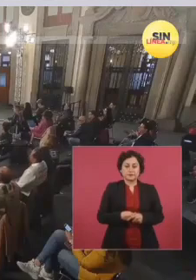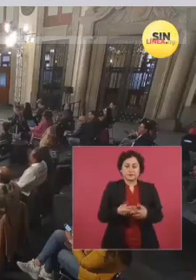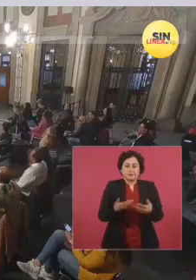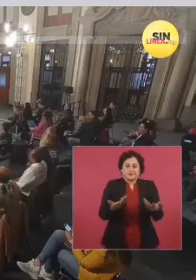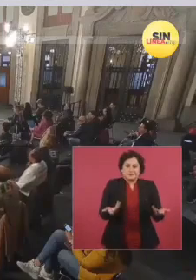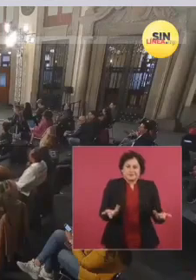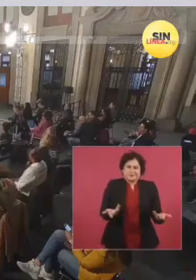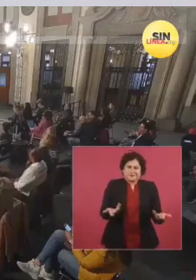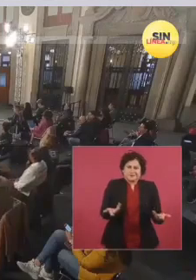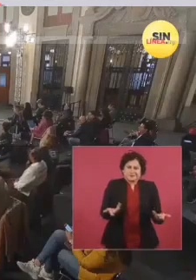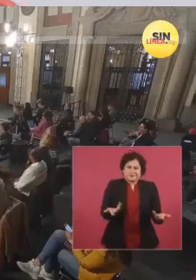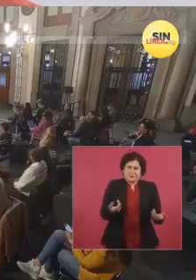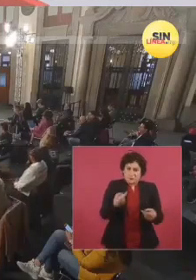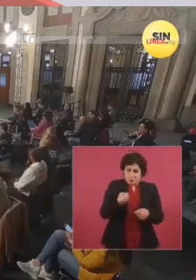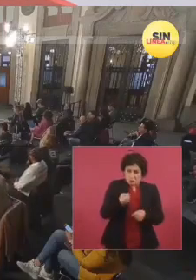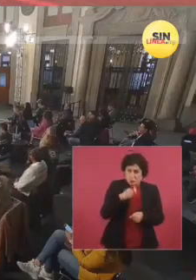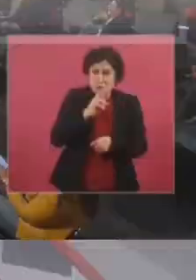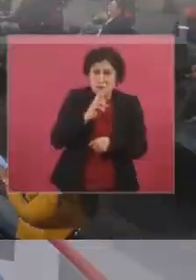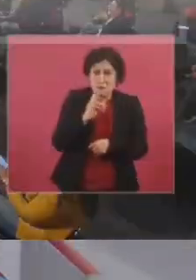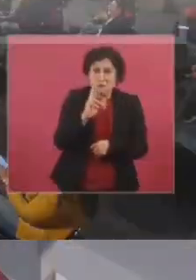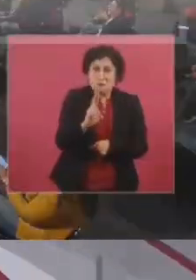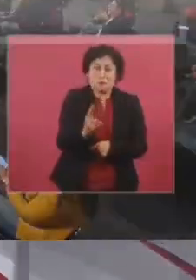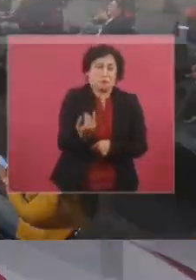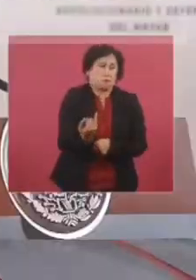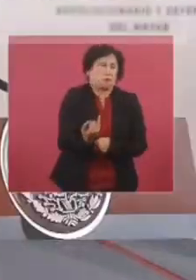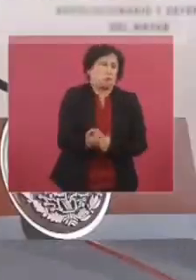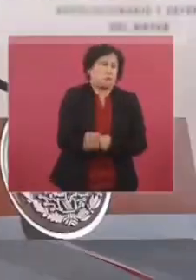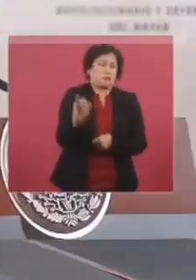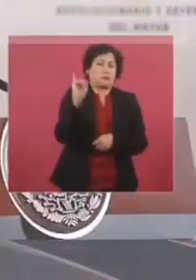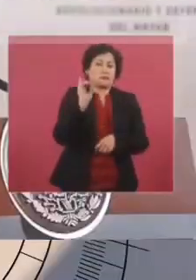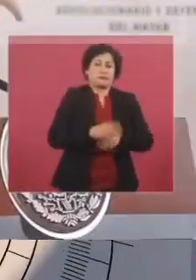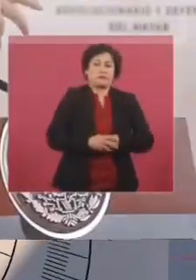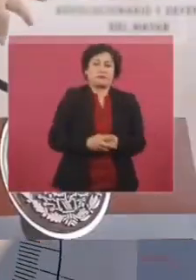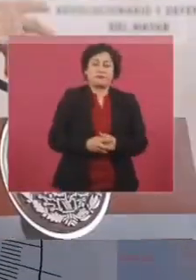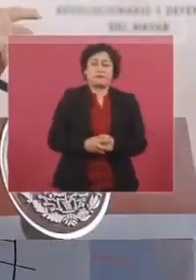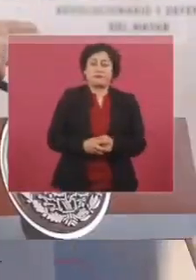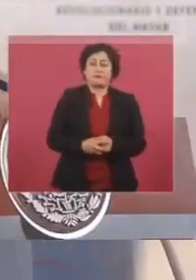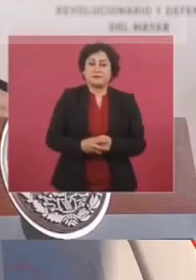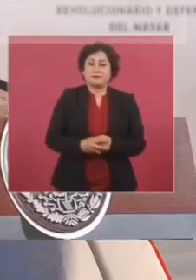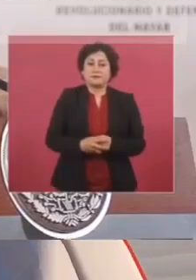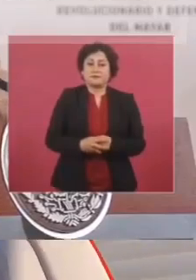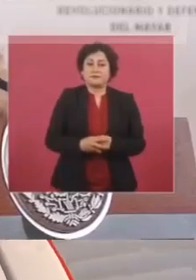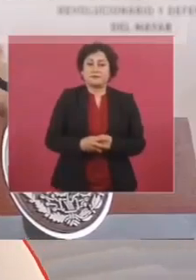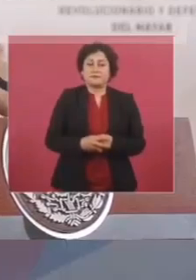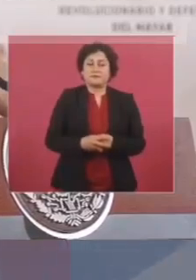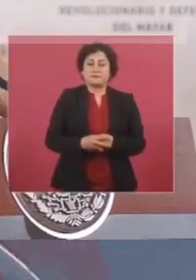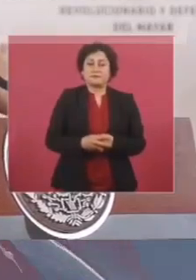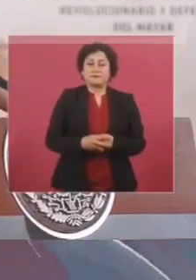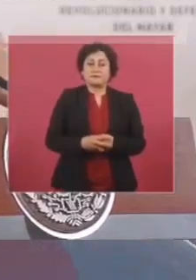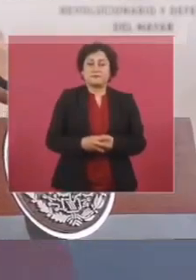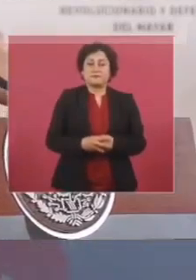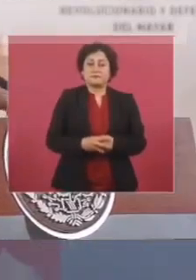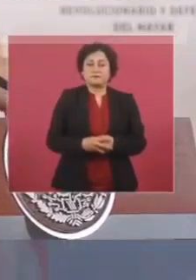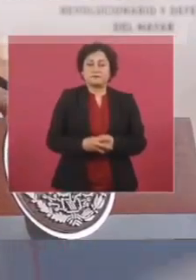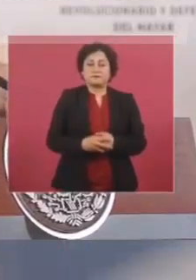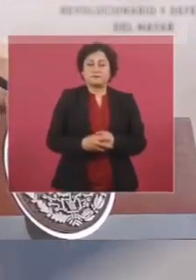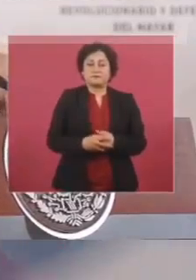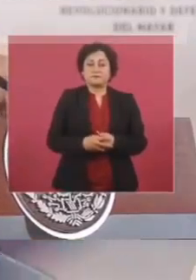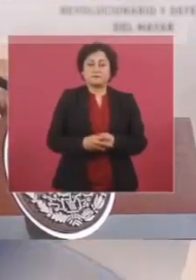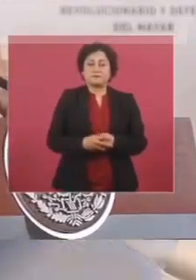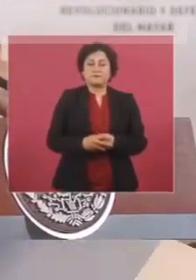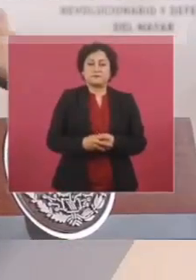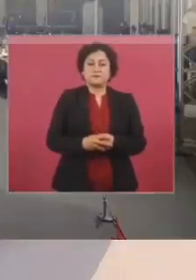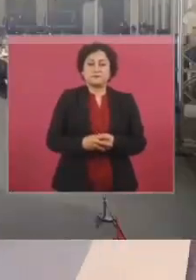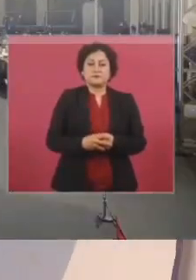seguirlo apoyando y mostrarle nuestro apoyo aplicando el plan C. Seguir apoyando a la doctora Claudia Sheinbaum, seguirla